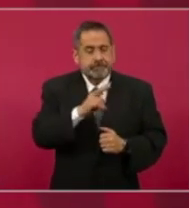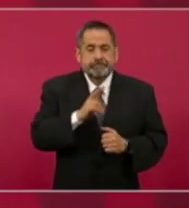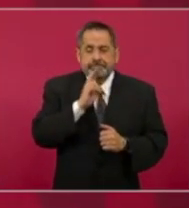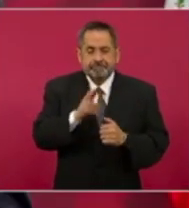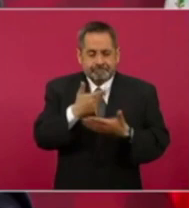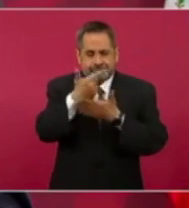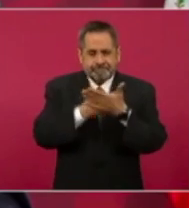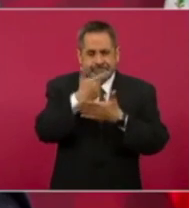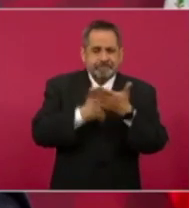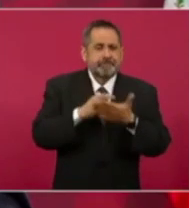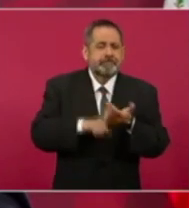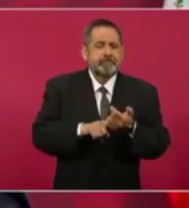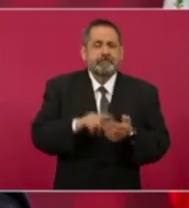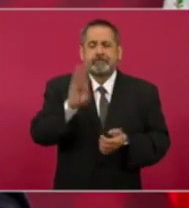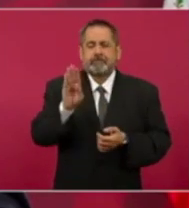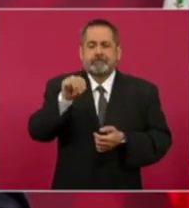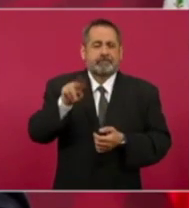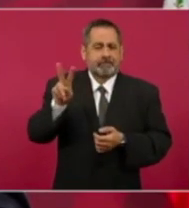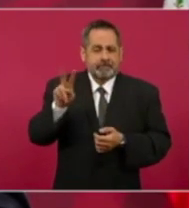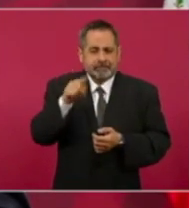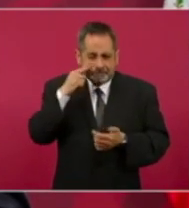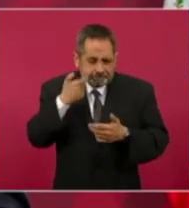resultados de la bolsa de valores